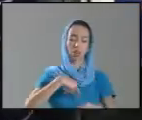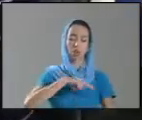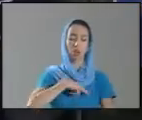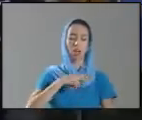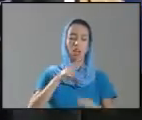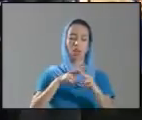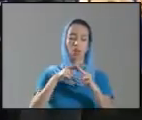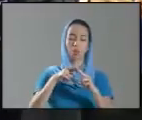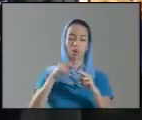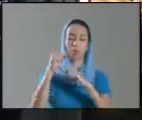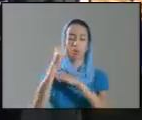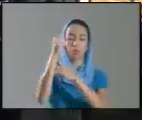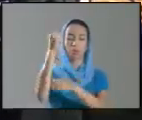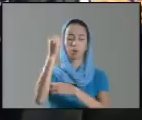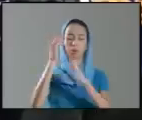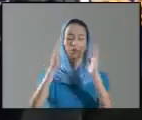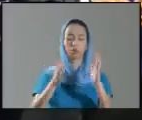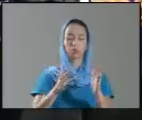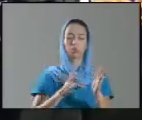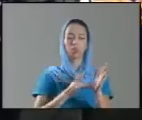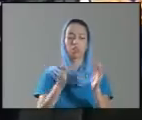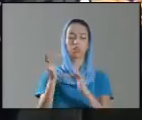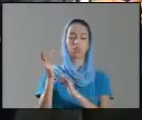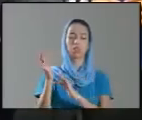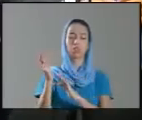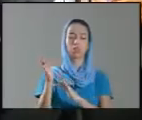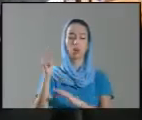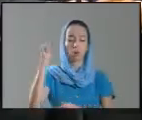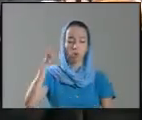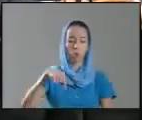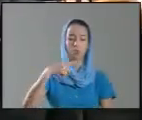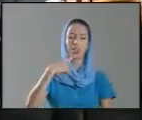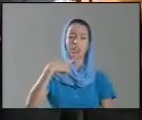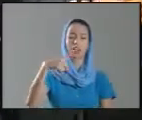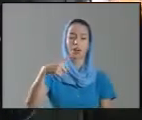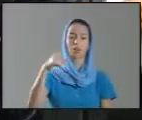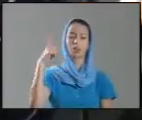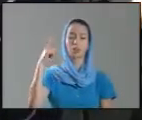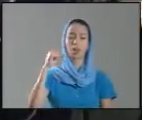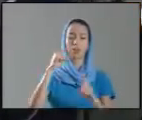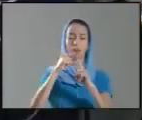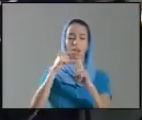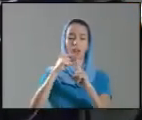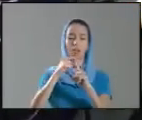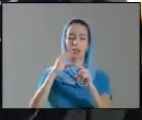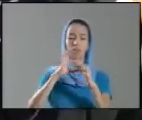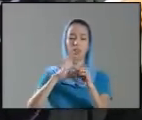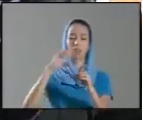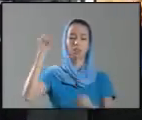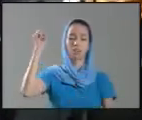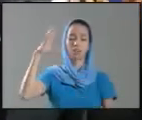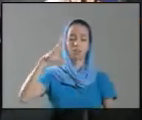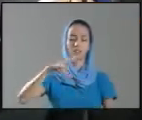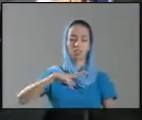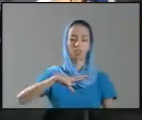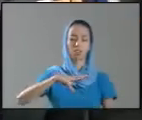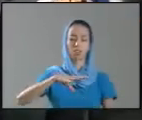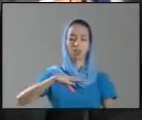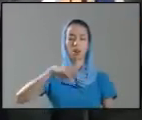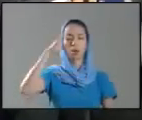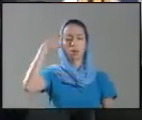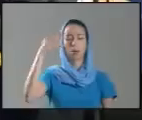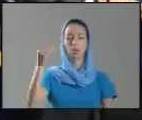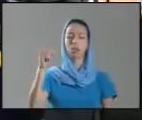problema legal, ante una necesidad, Señor, en su hogar. En el nombre poderoso de Jesucristo,